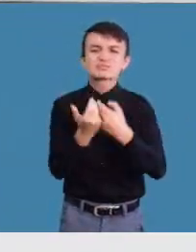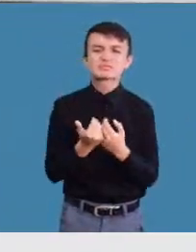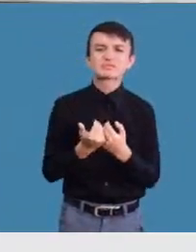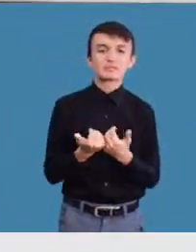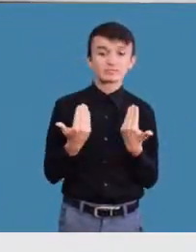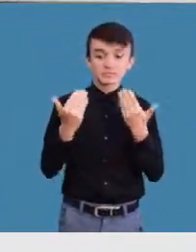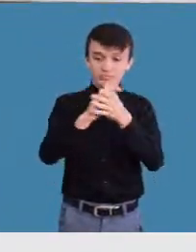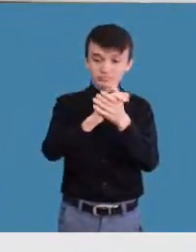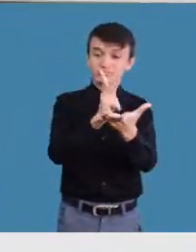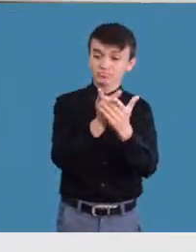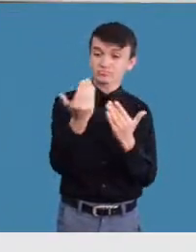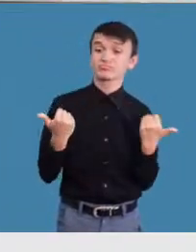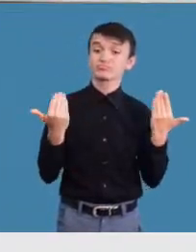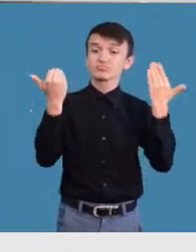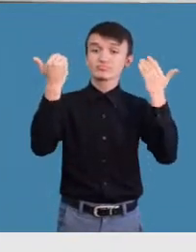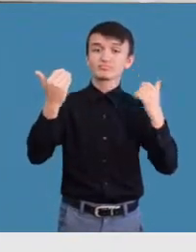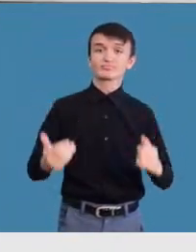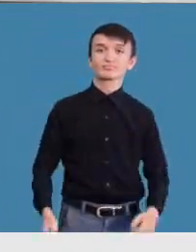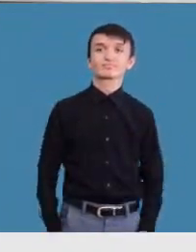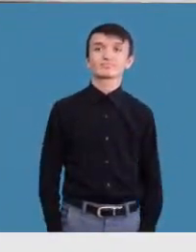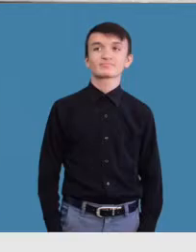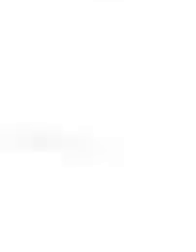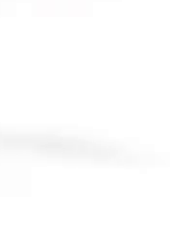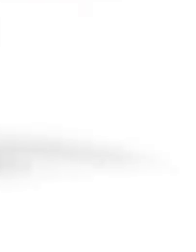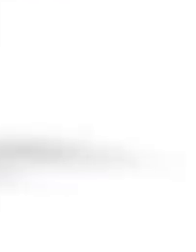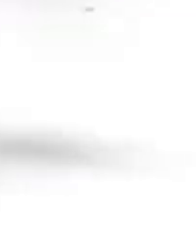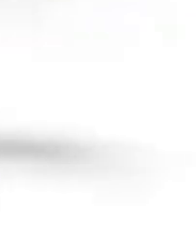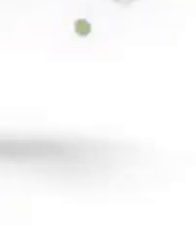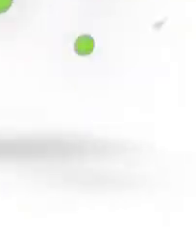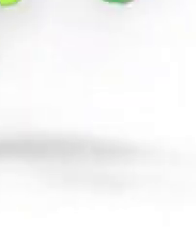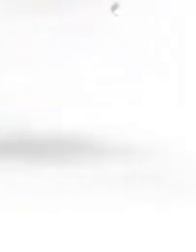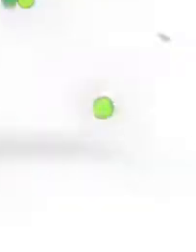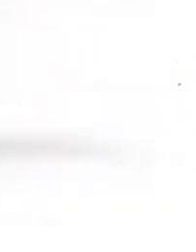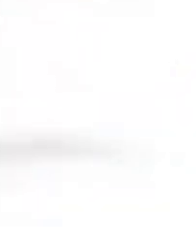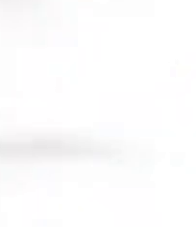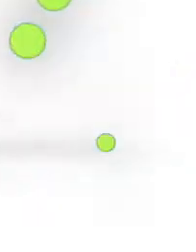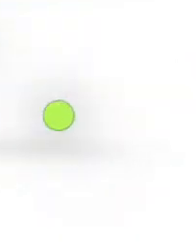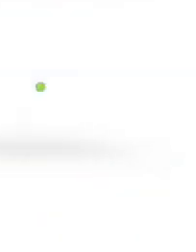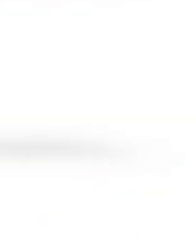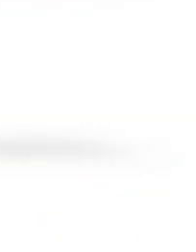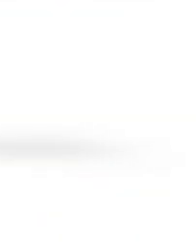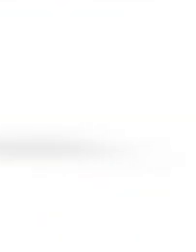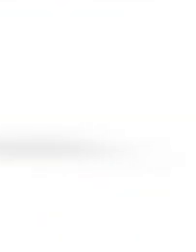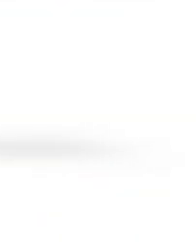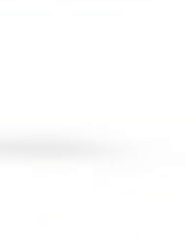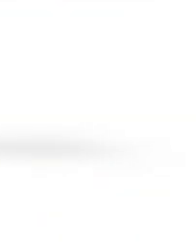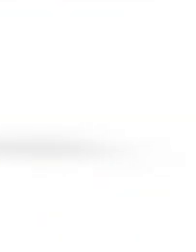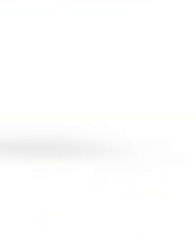¿por qué ser amigo fiel de EDEC sí paga? EDEC, la energía de